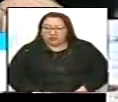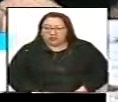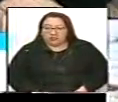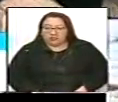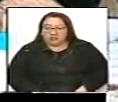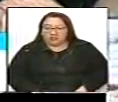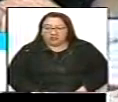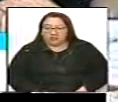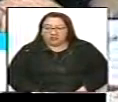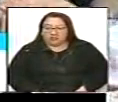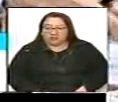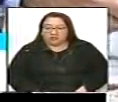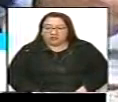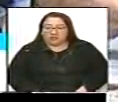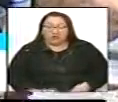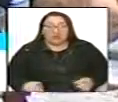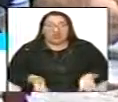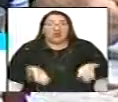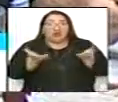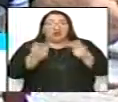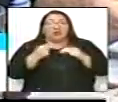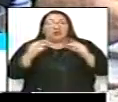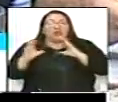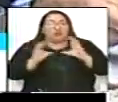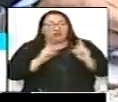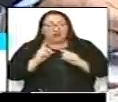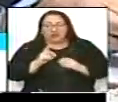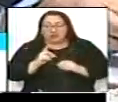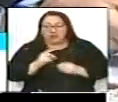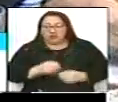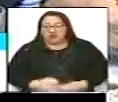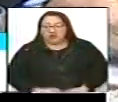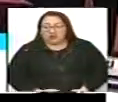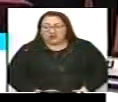interrumpa, que eleve el nivel del debate, congresista Ceballos.